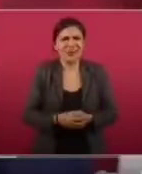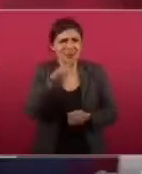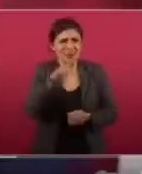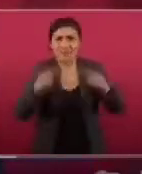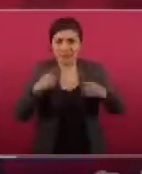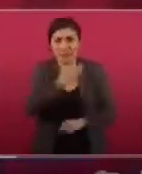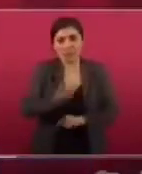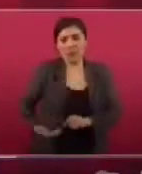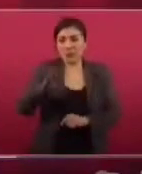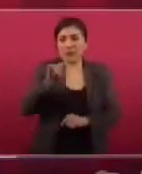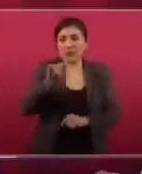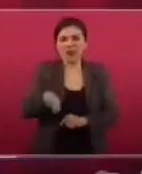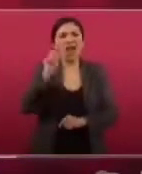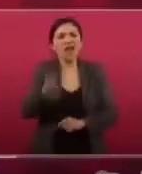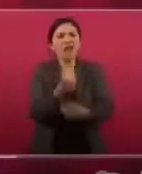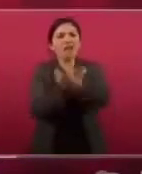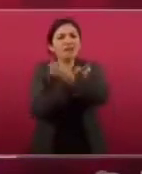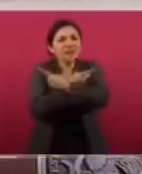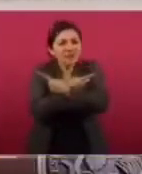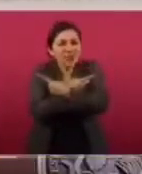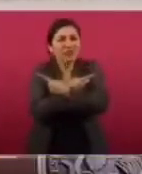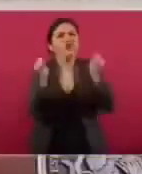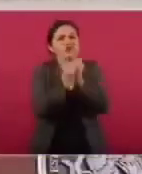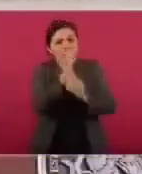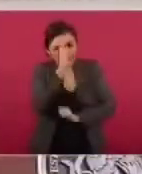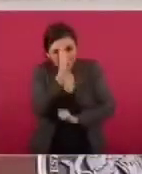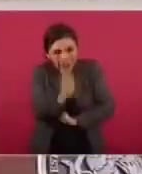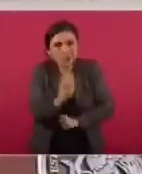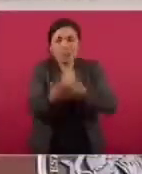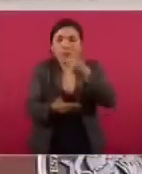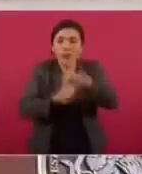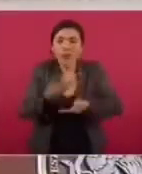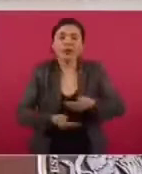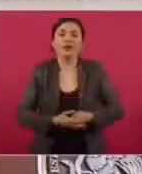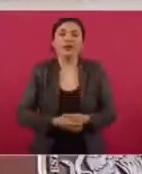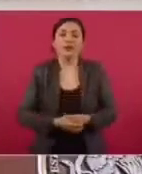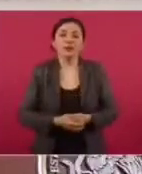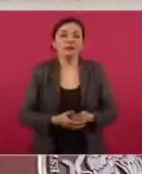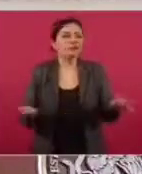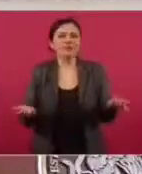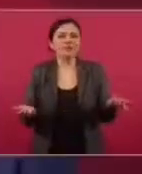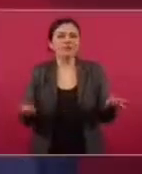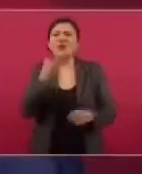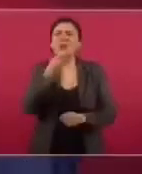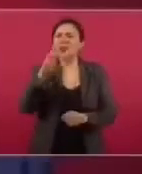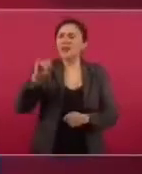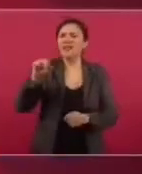una persona decente, respetuosa. Es que Riva